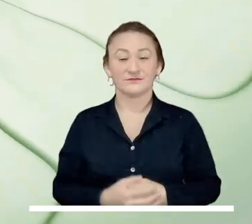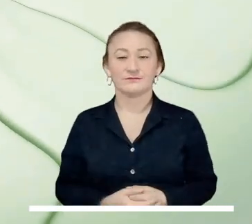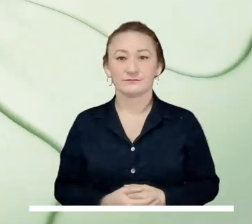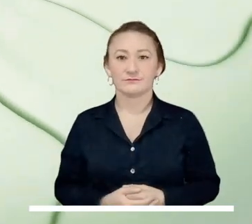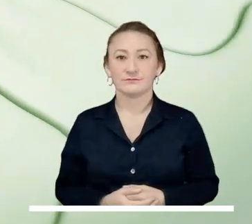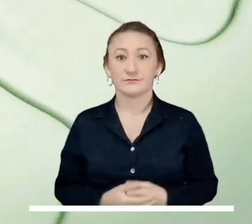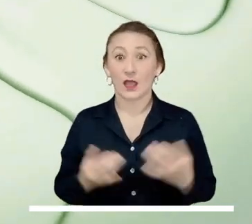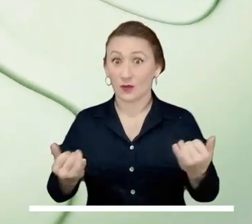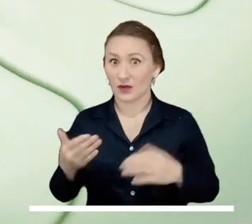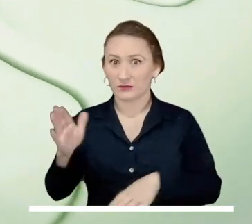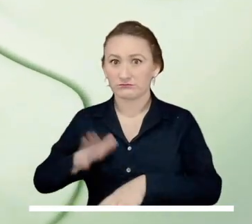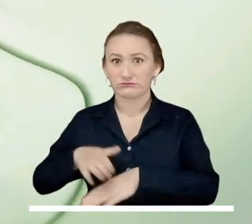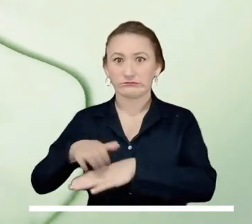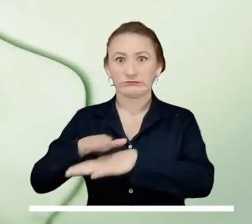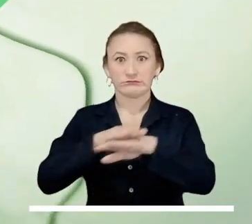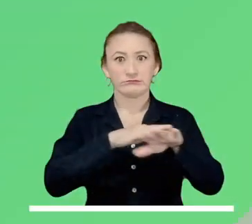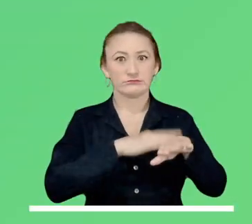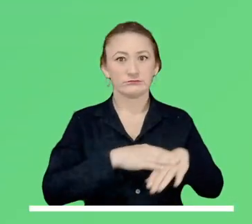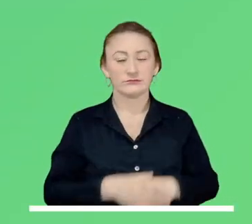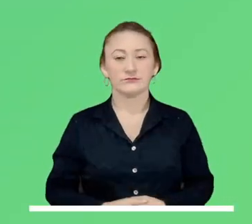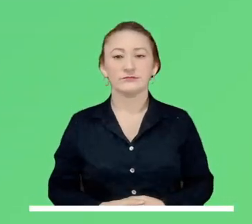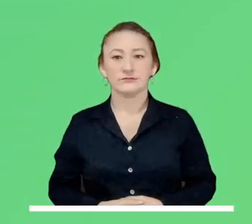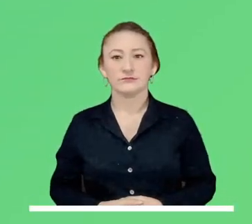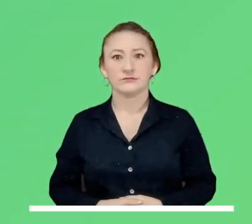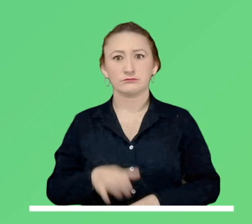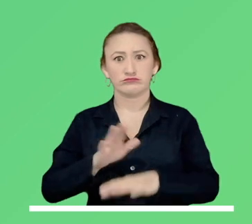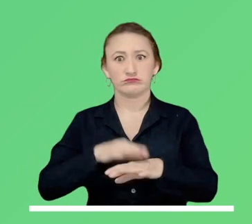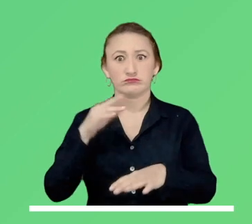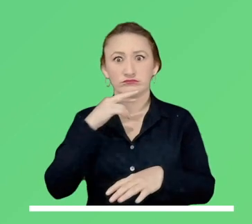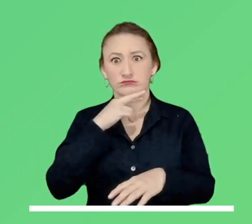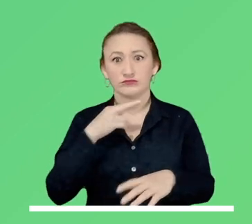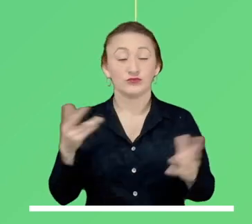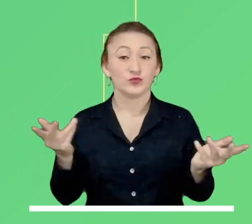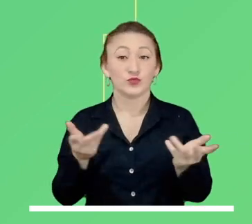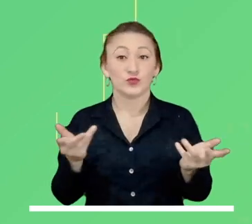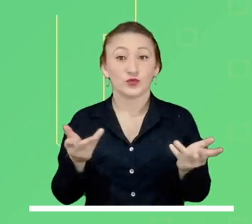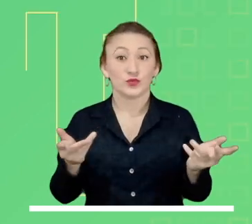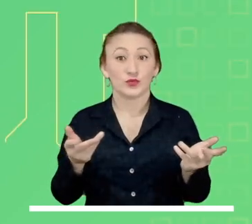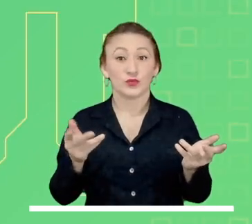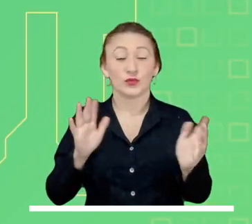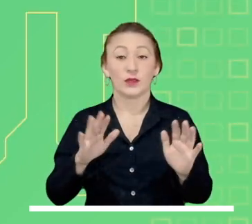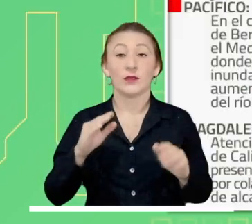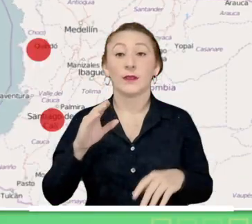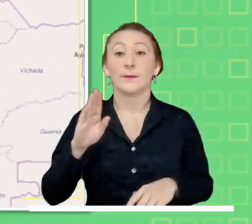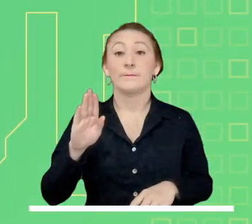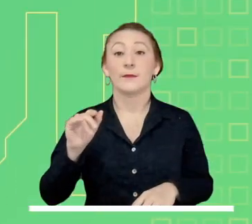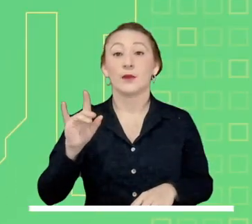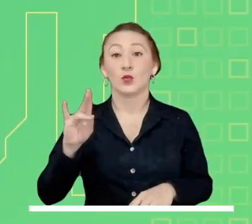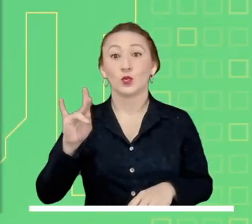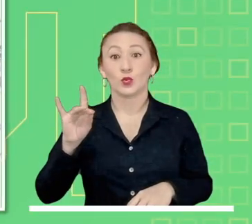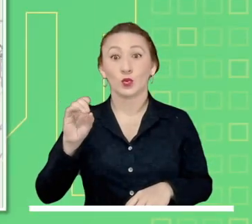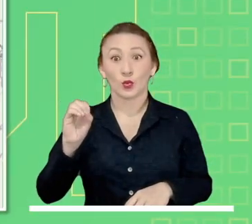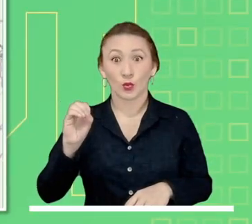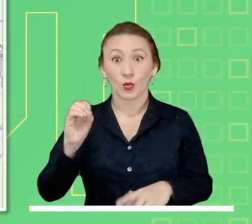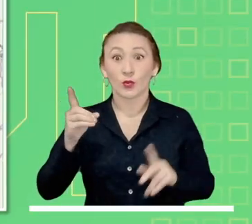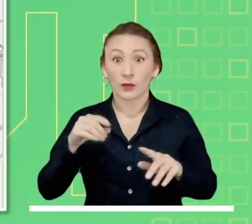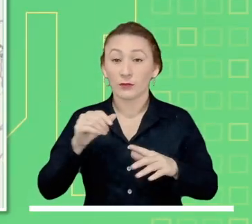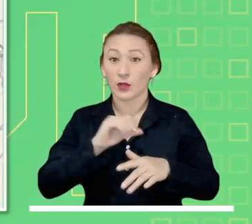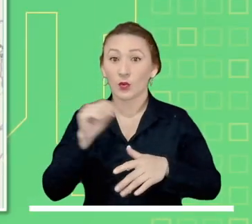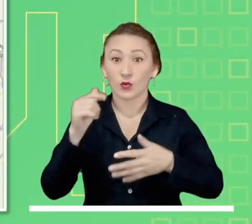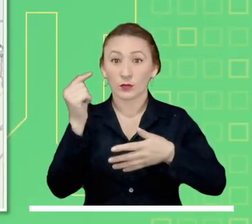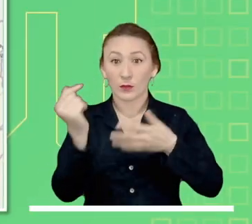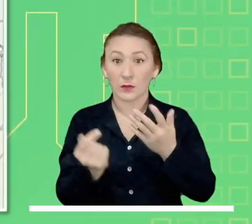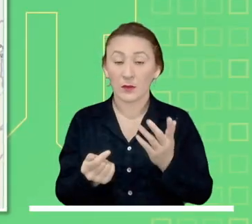algunas lluvias ligeras en el sur y norte de la ciudad. Veamos ahora las alertas que se encuentran activas. Alerta roja en el corregimiento